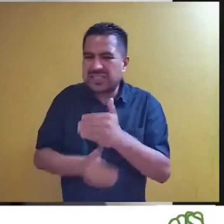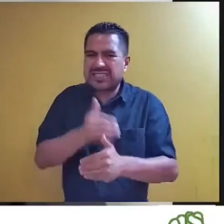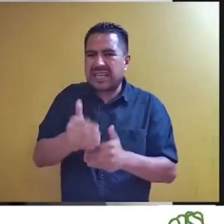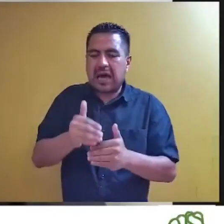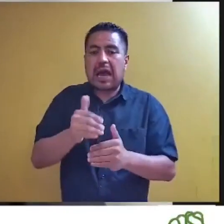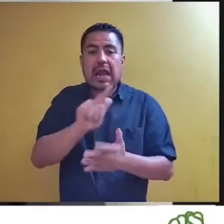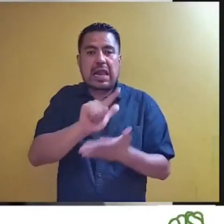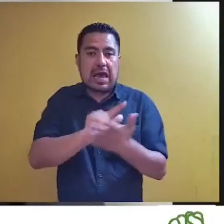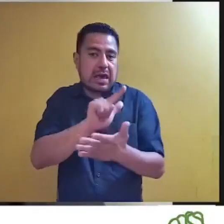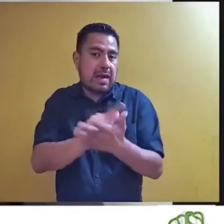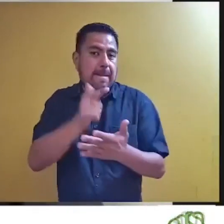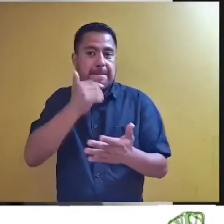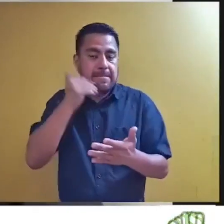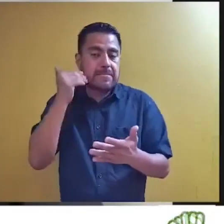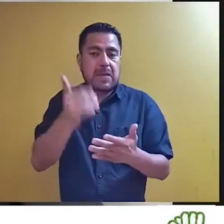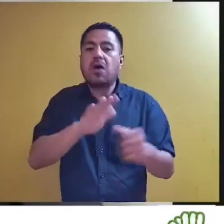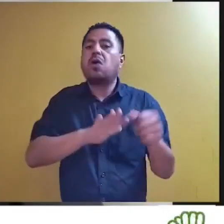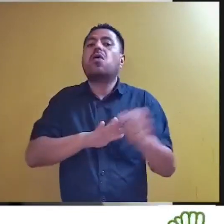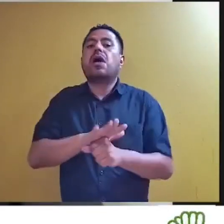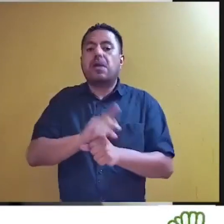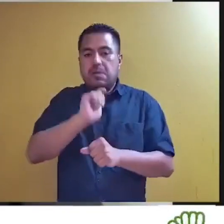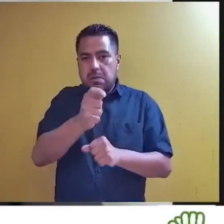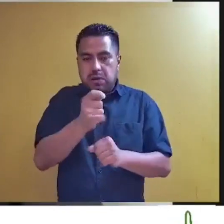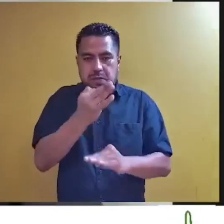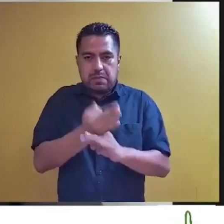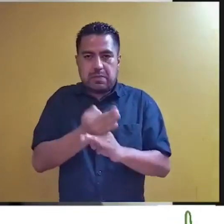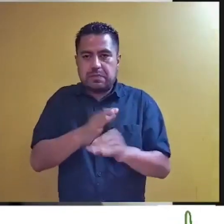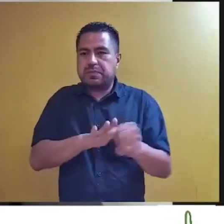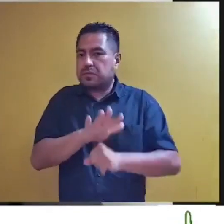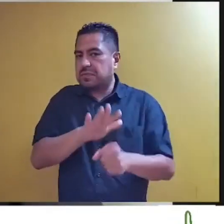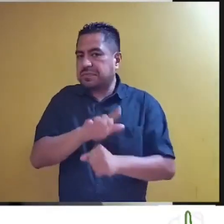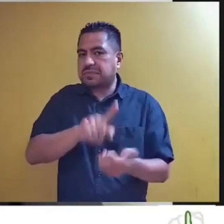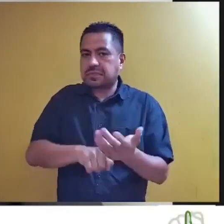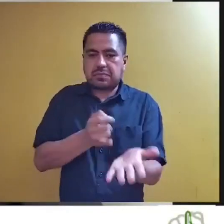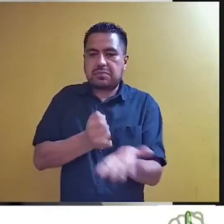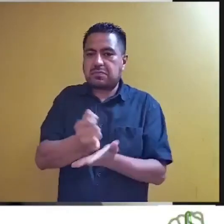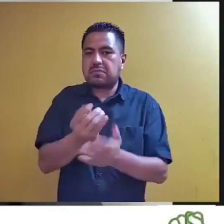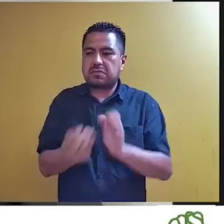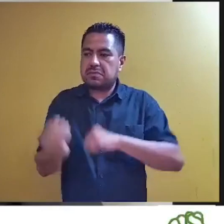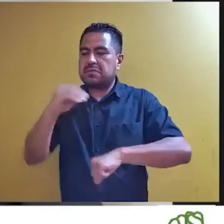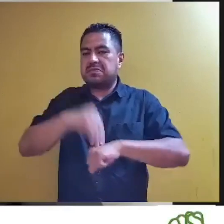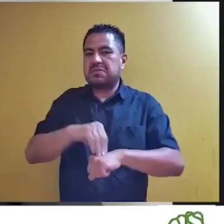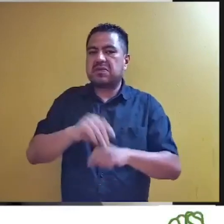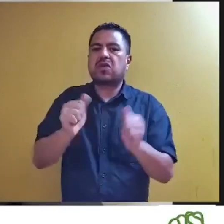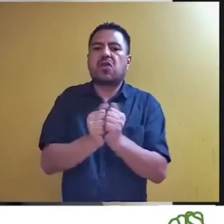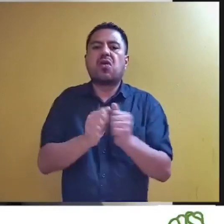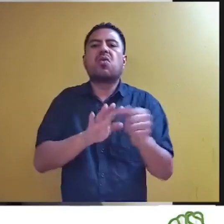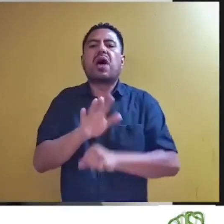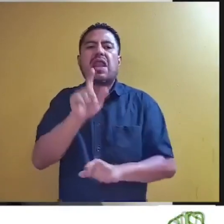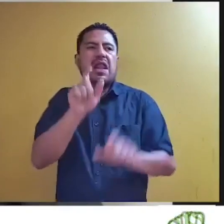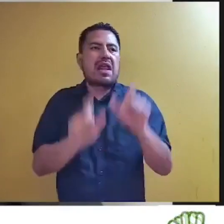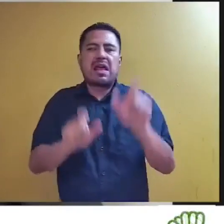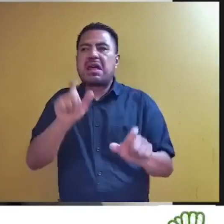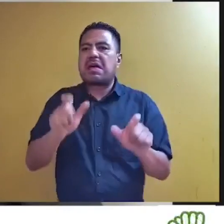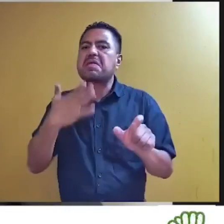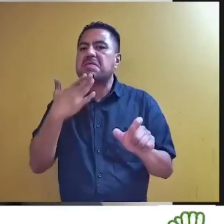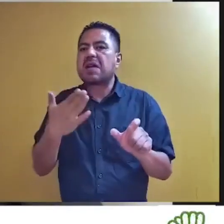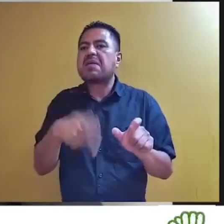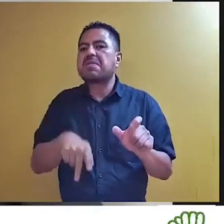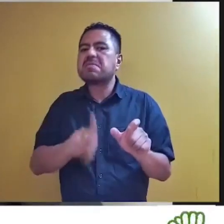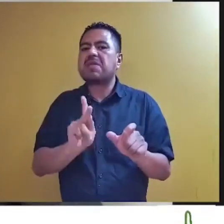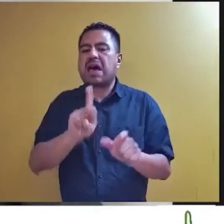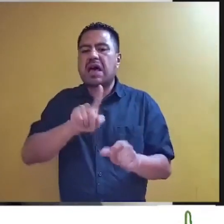legal correspondiente, lo cual justifica suficientemente que la decisión fue tomada de entre perfiles idóneos